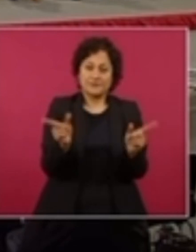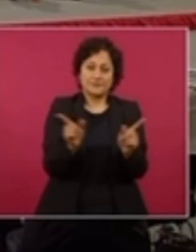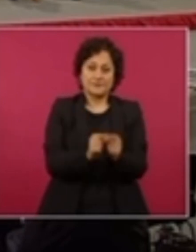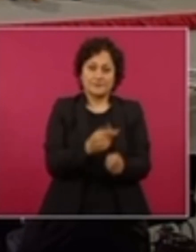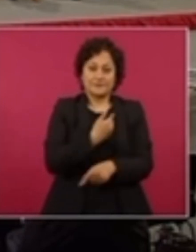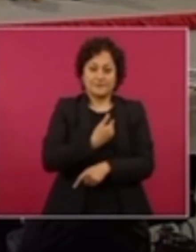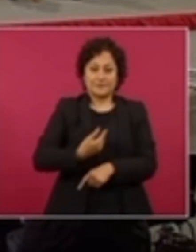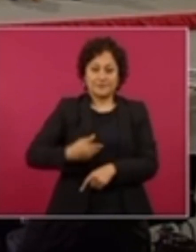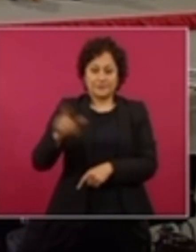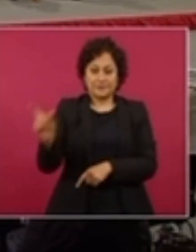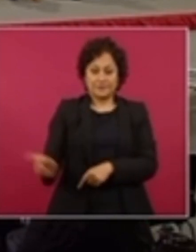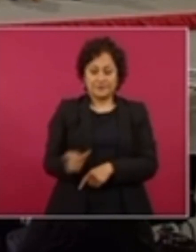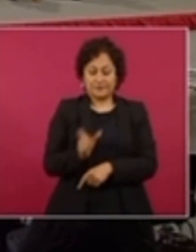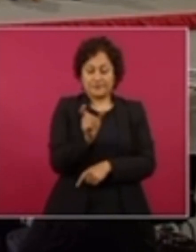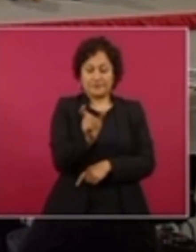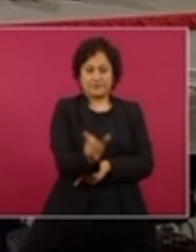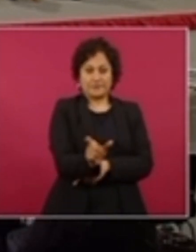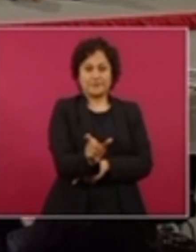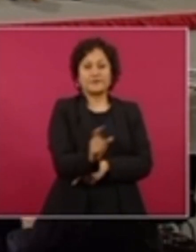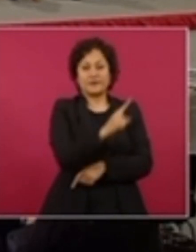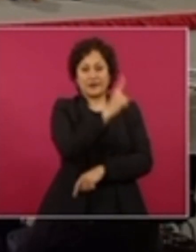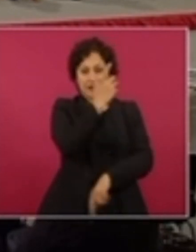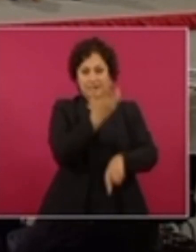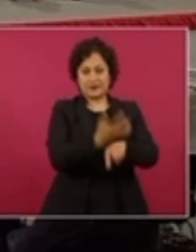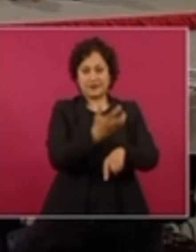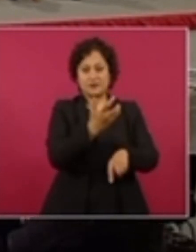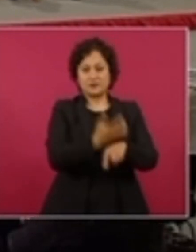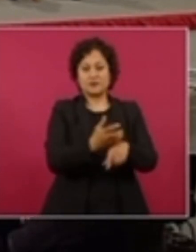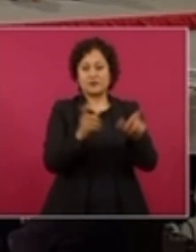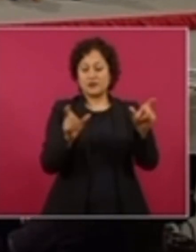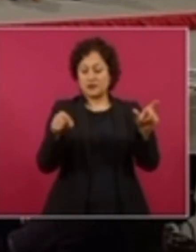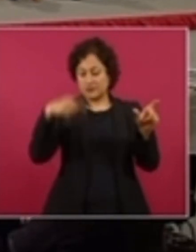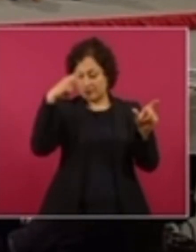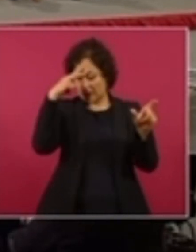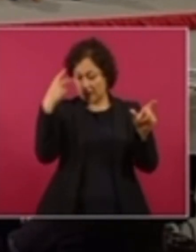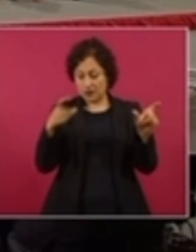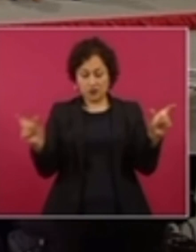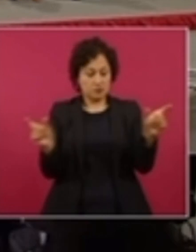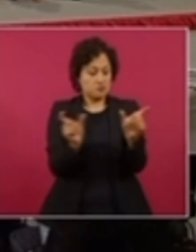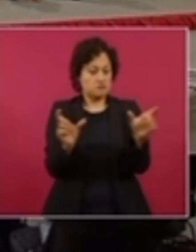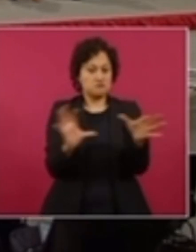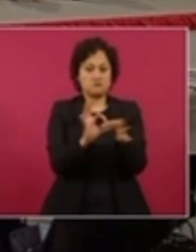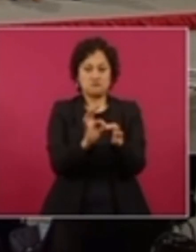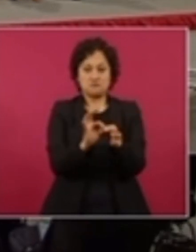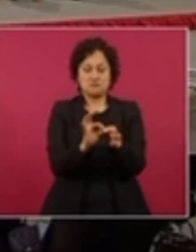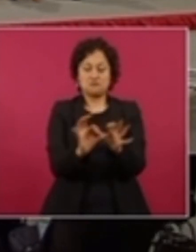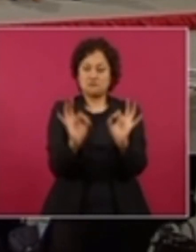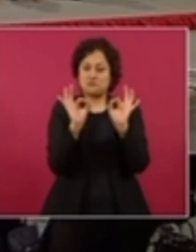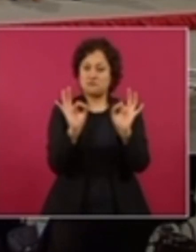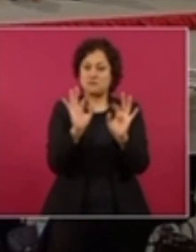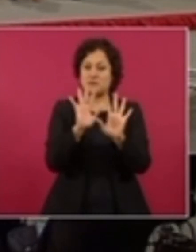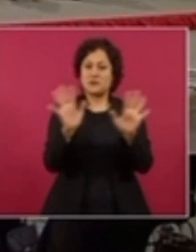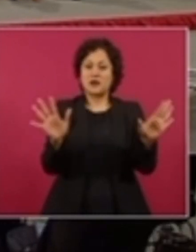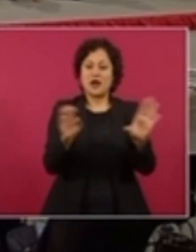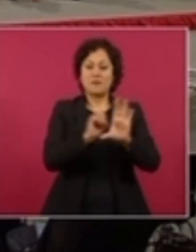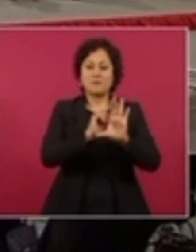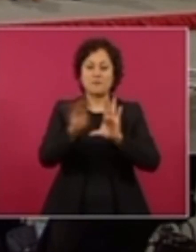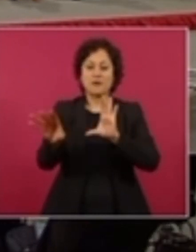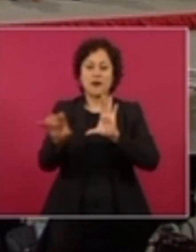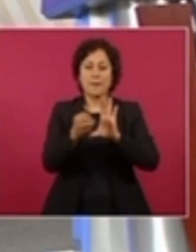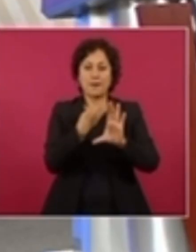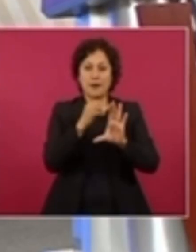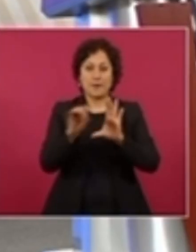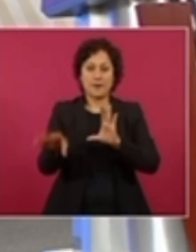tarjeta de Estados Unidos y la tarjeta de México y con esto se va a poder enviar. Muchísimas gracias.